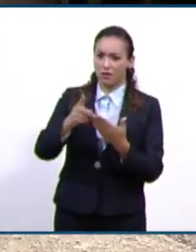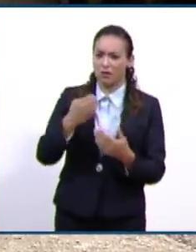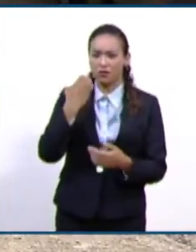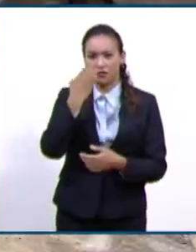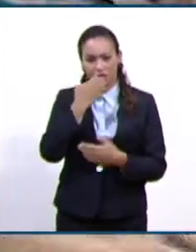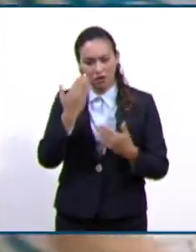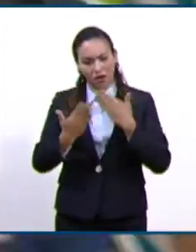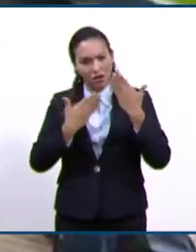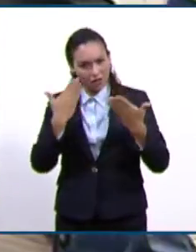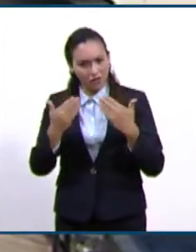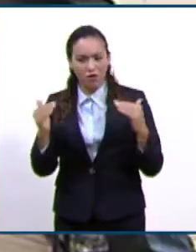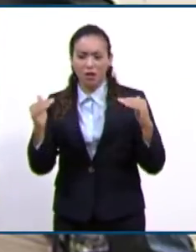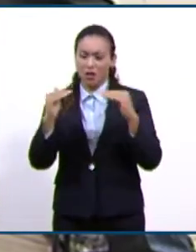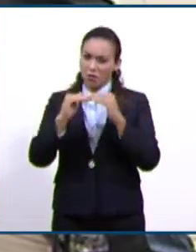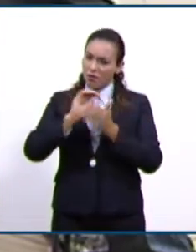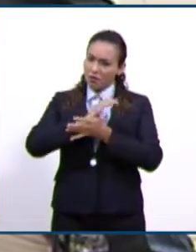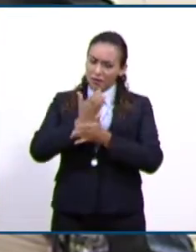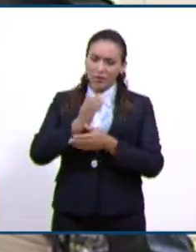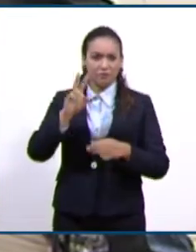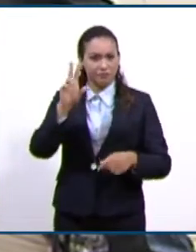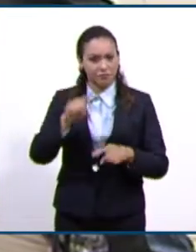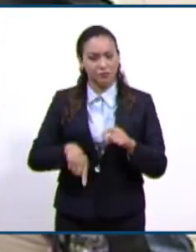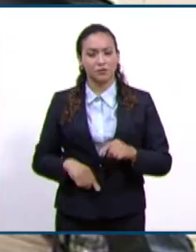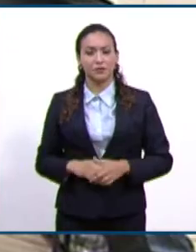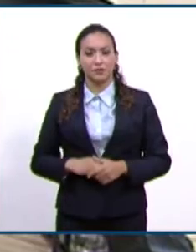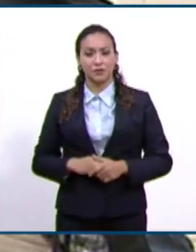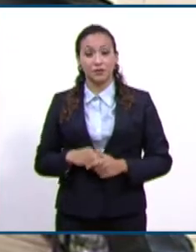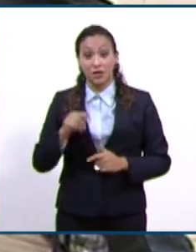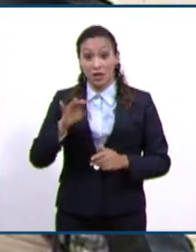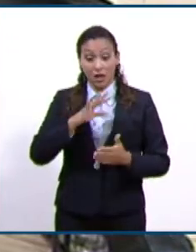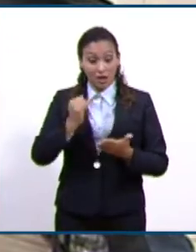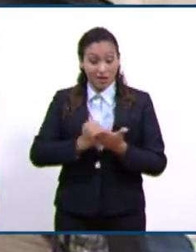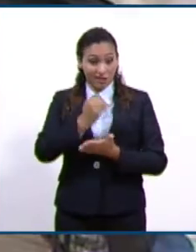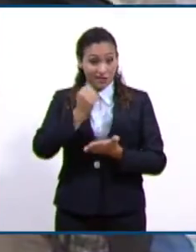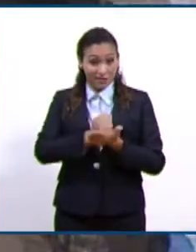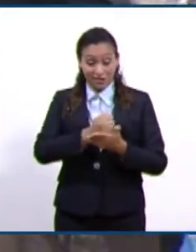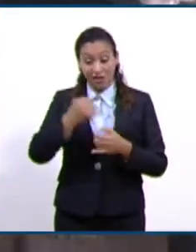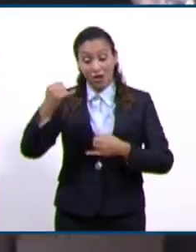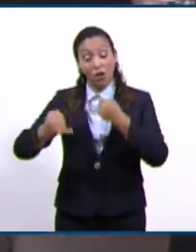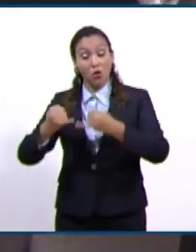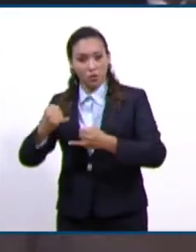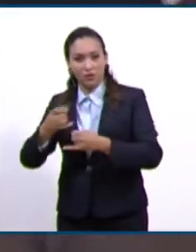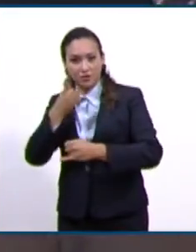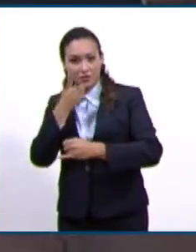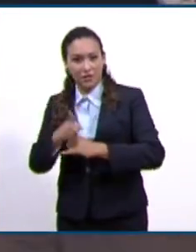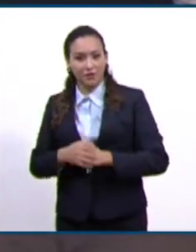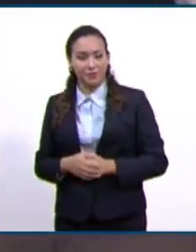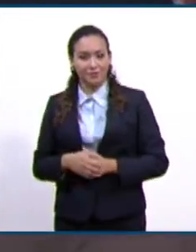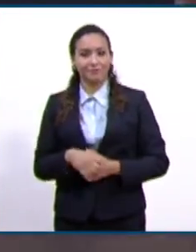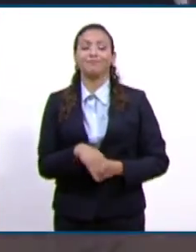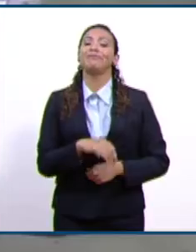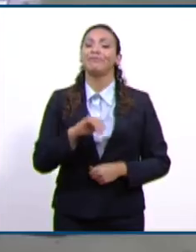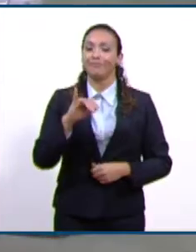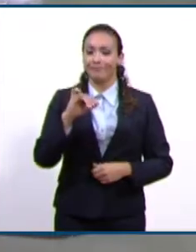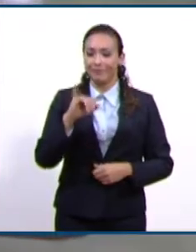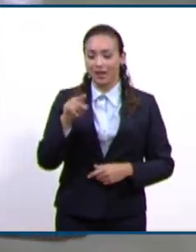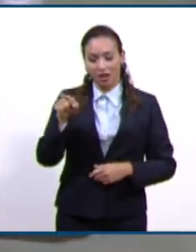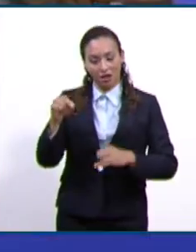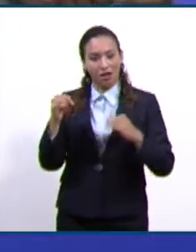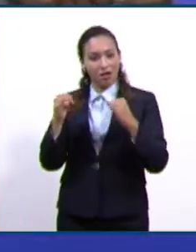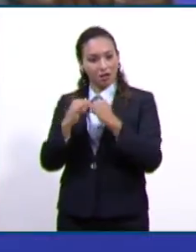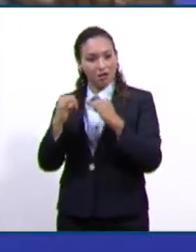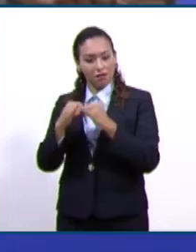a la igualdad y no discriminación. En la sentencia definitiva, el juez de distrito calificó de indebida la actuación de las